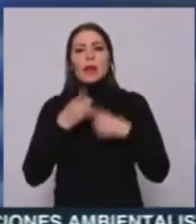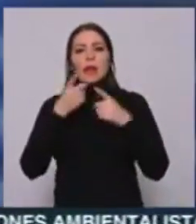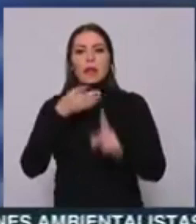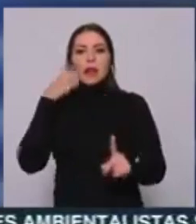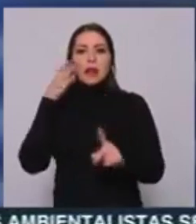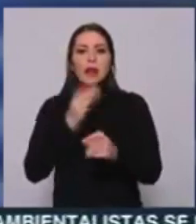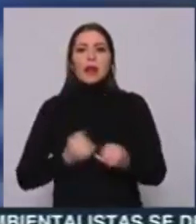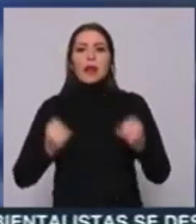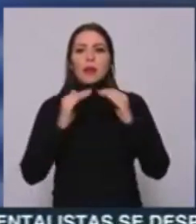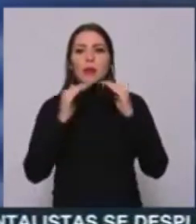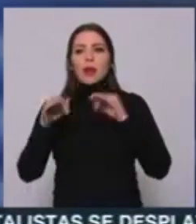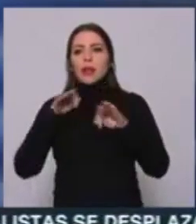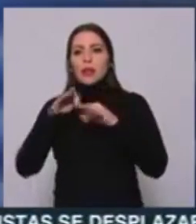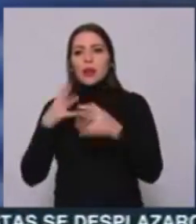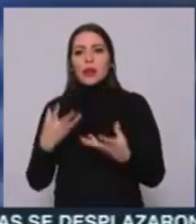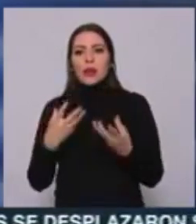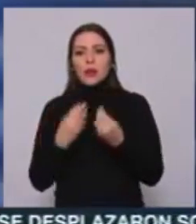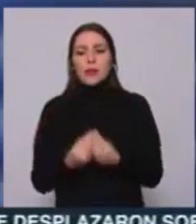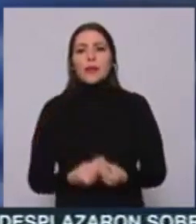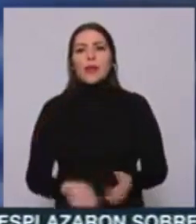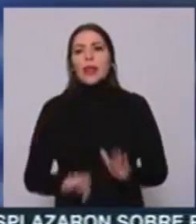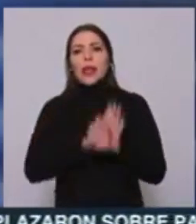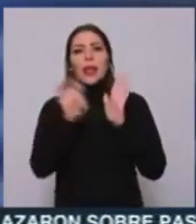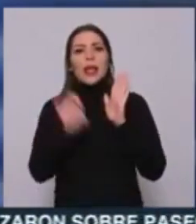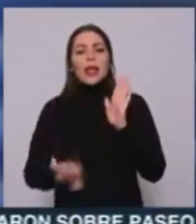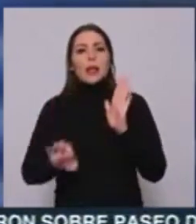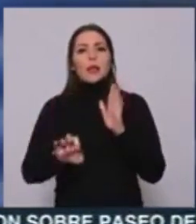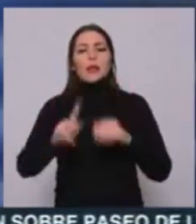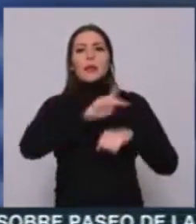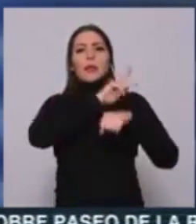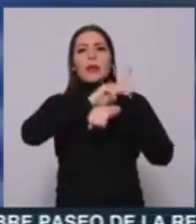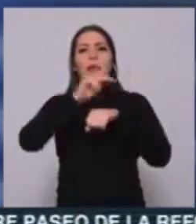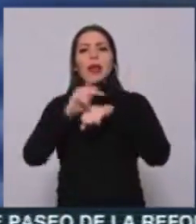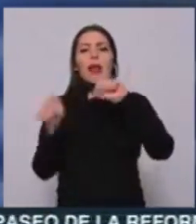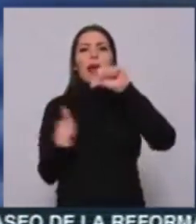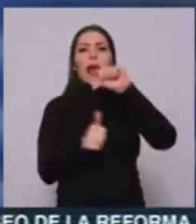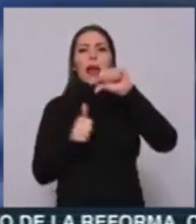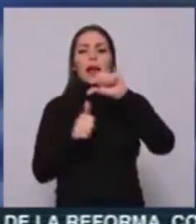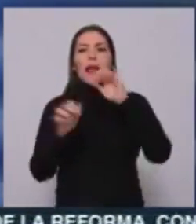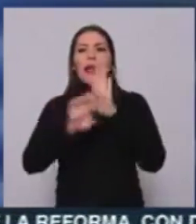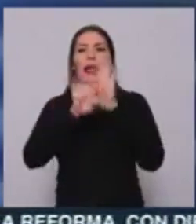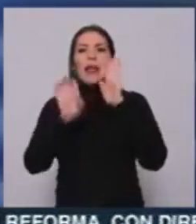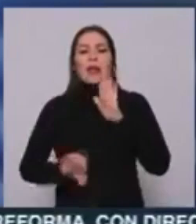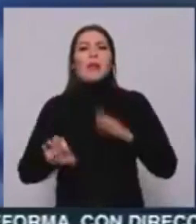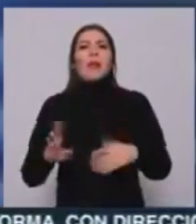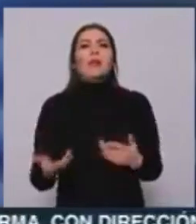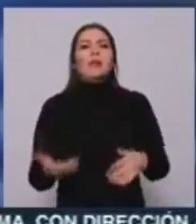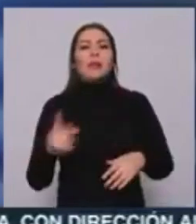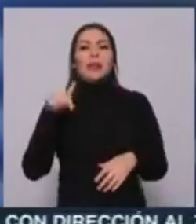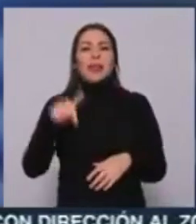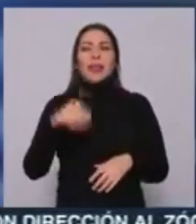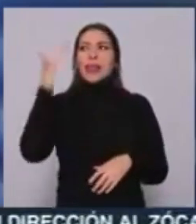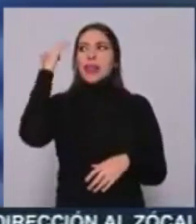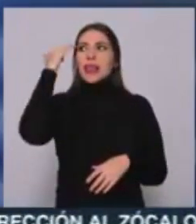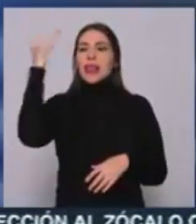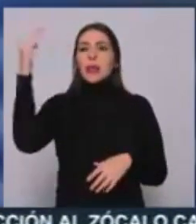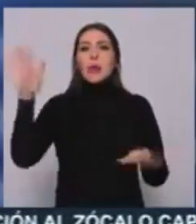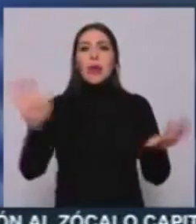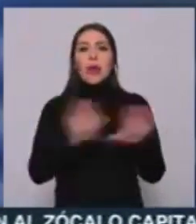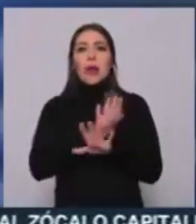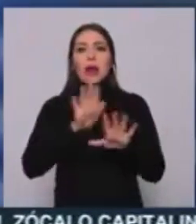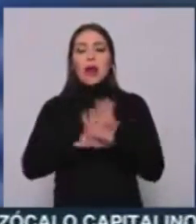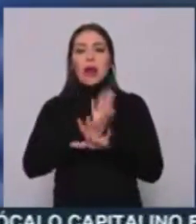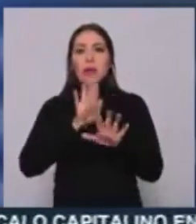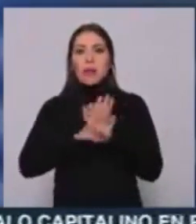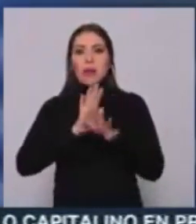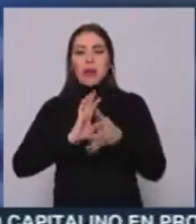En particular, por ejemplo, los estados del Caribe. Para ellos, por ejemplo, el tema del cambio climático es un tema de supervivencia. Es